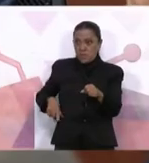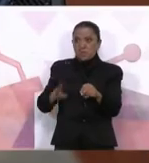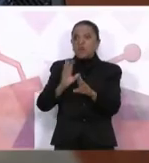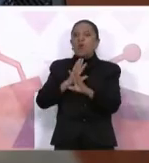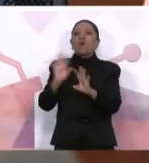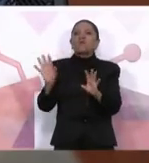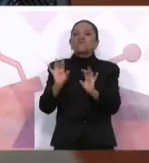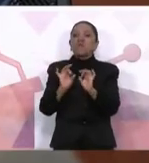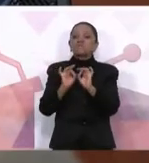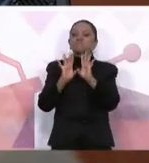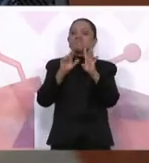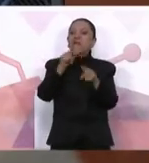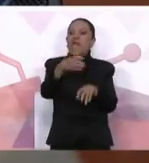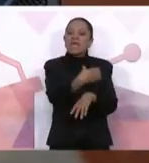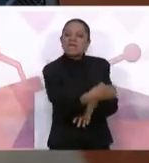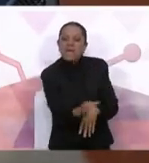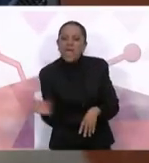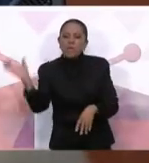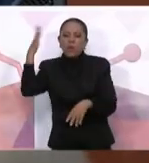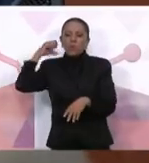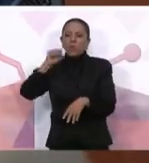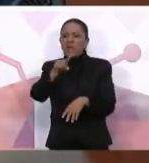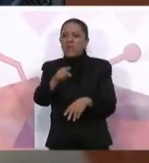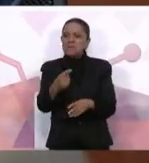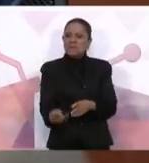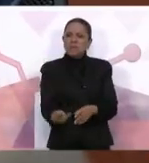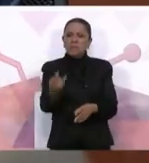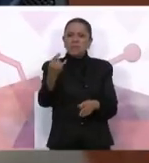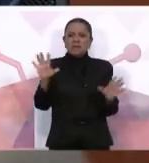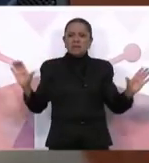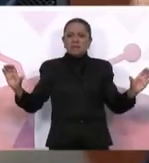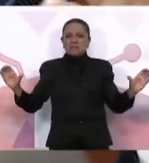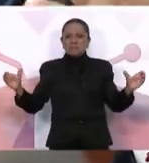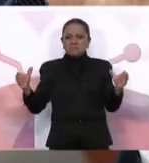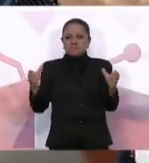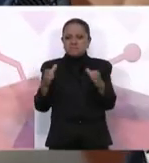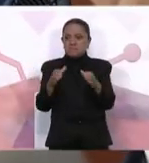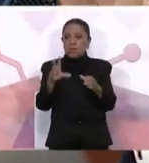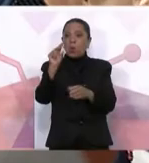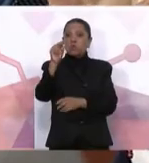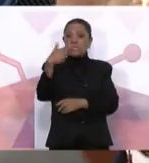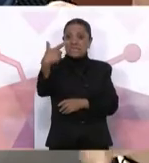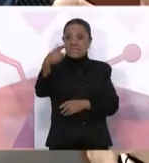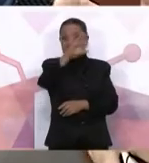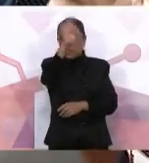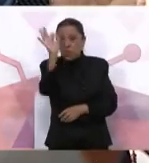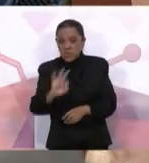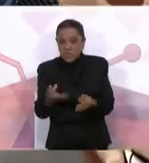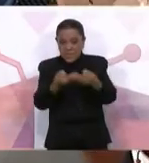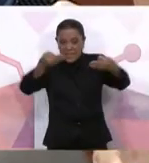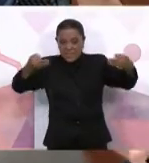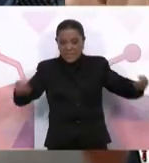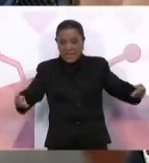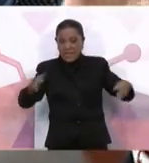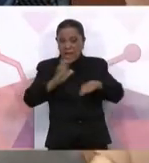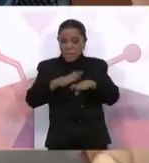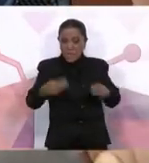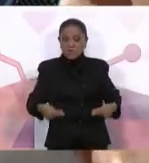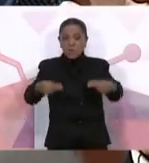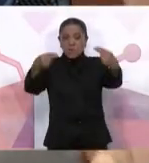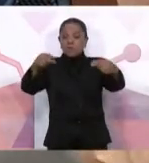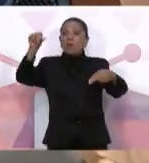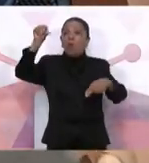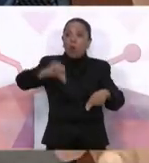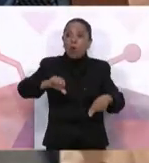crecimiento impactando nuestro ambiente el 87 por ciento de la tierra más productiva del estado hoy se encuentra sembrada